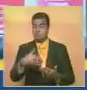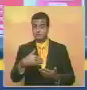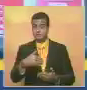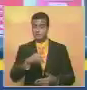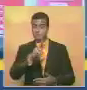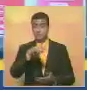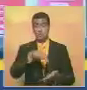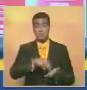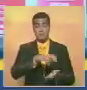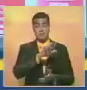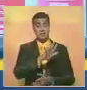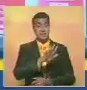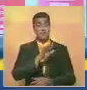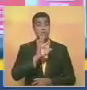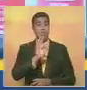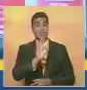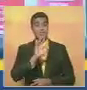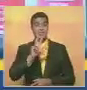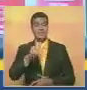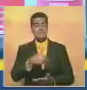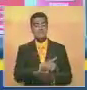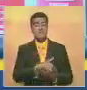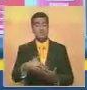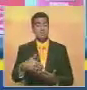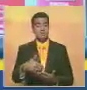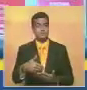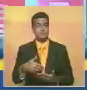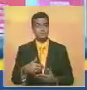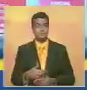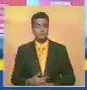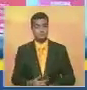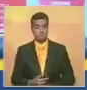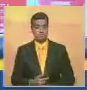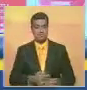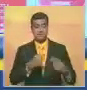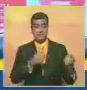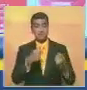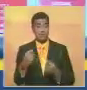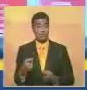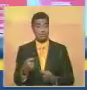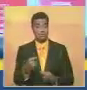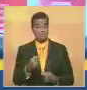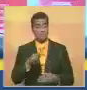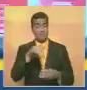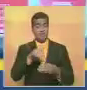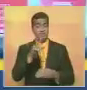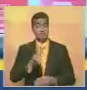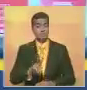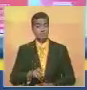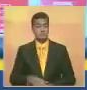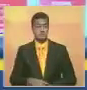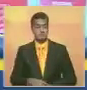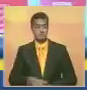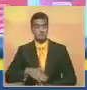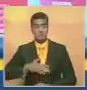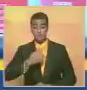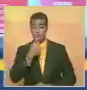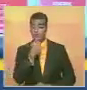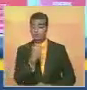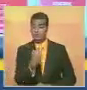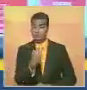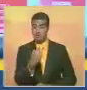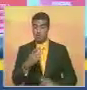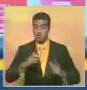los 2.593 millones que se pagó, que costó el Banco de Venezuela, podemos decir